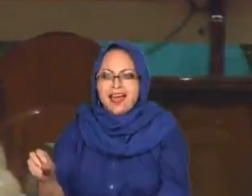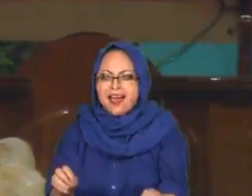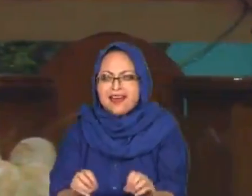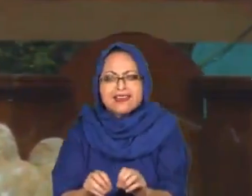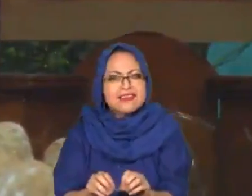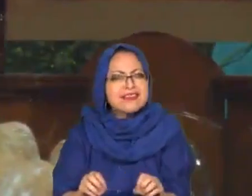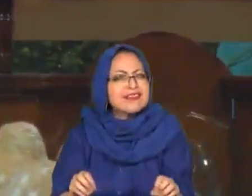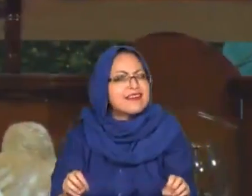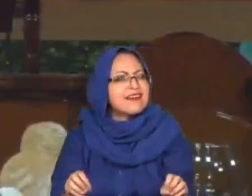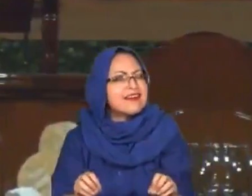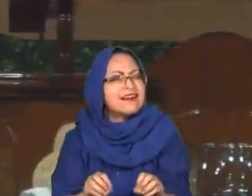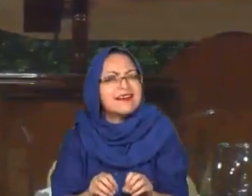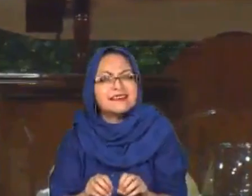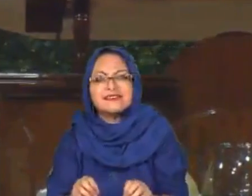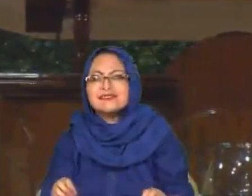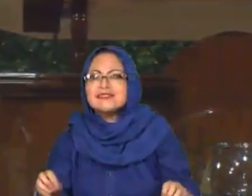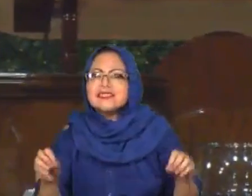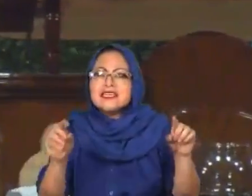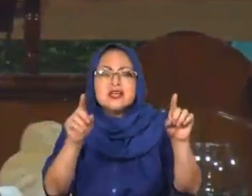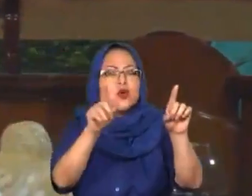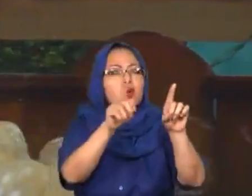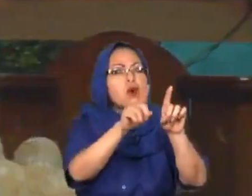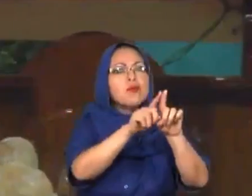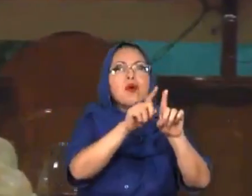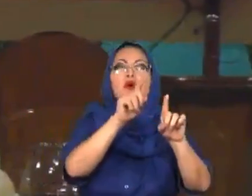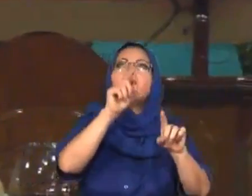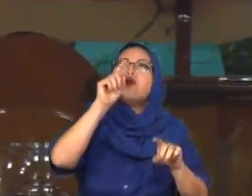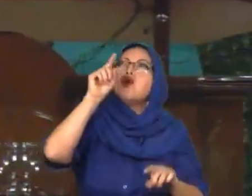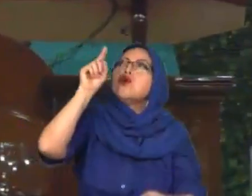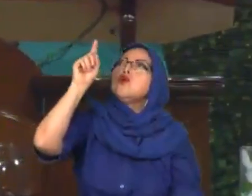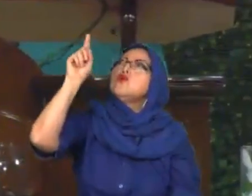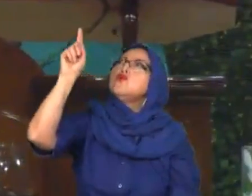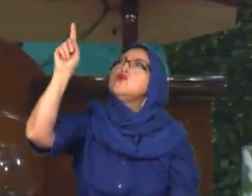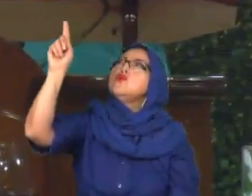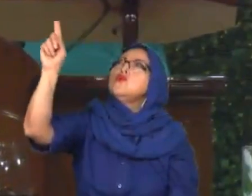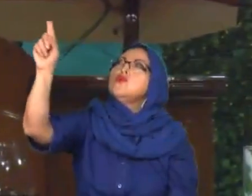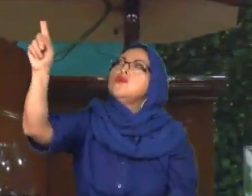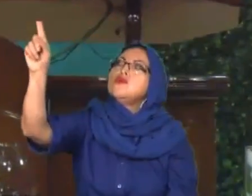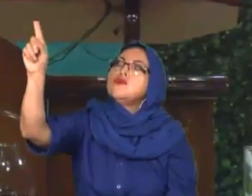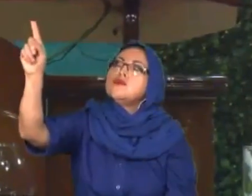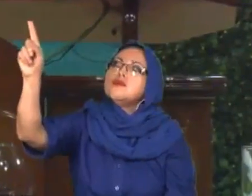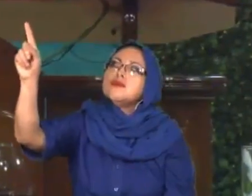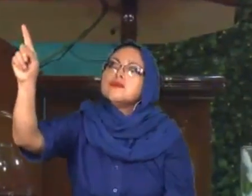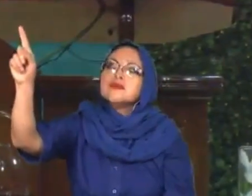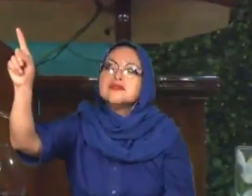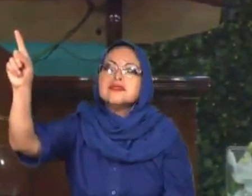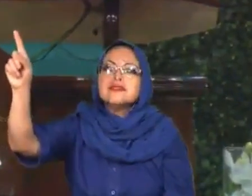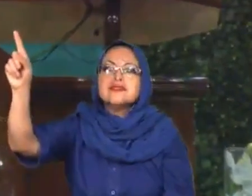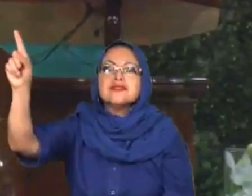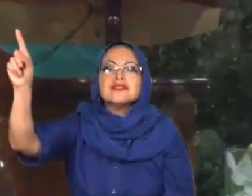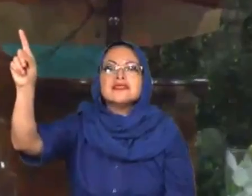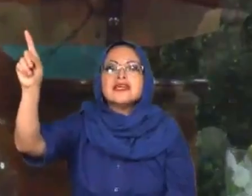No hay nadie como tú,